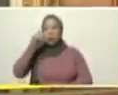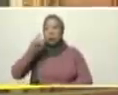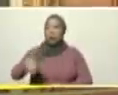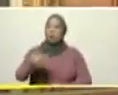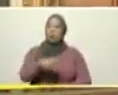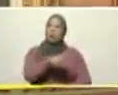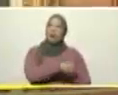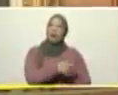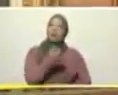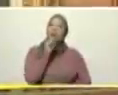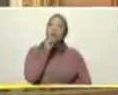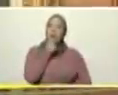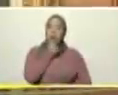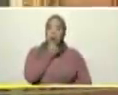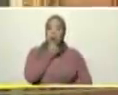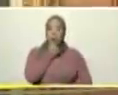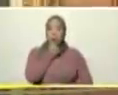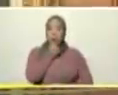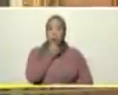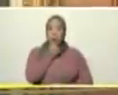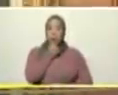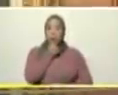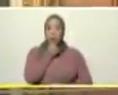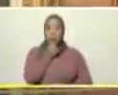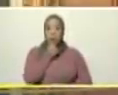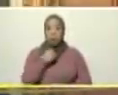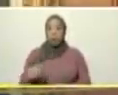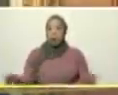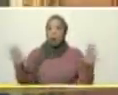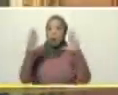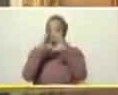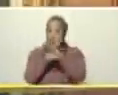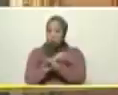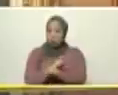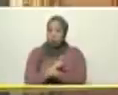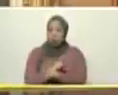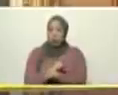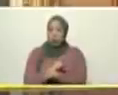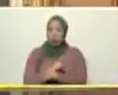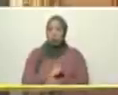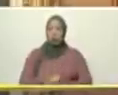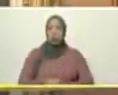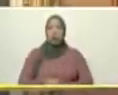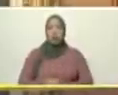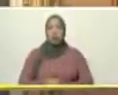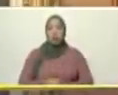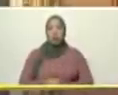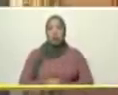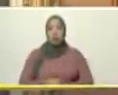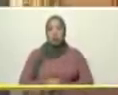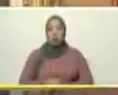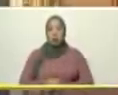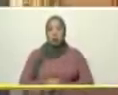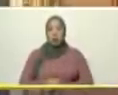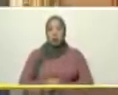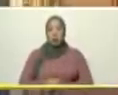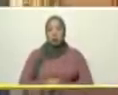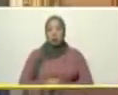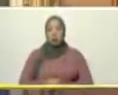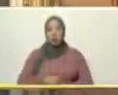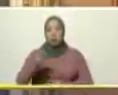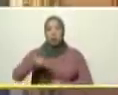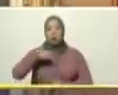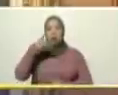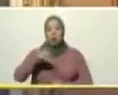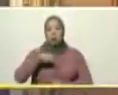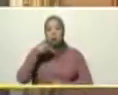un viejito calvo que apareció en la noche y dijo: se ha decidido que yo asuma la presidencia de la República, la